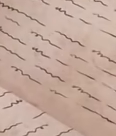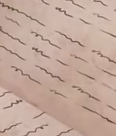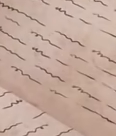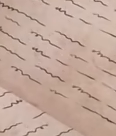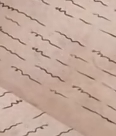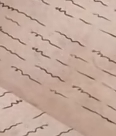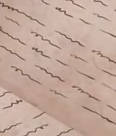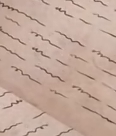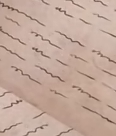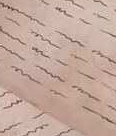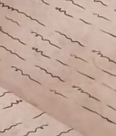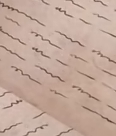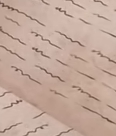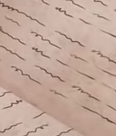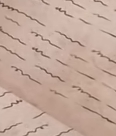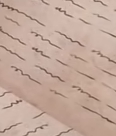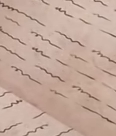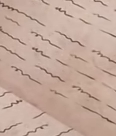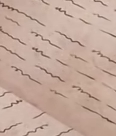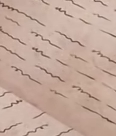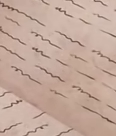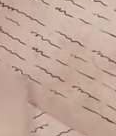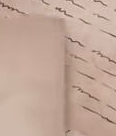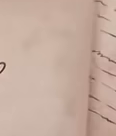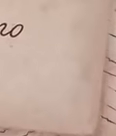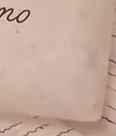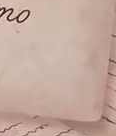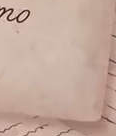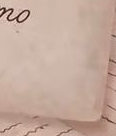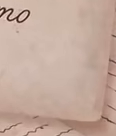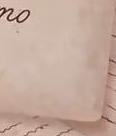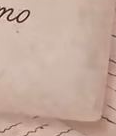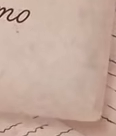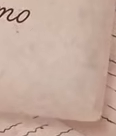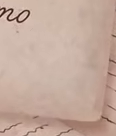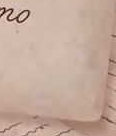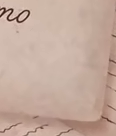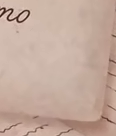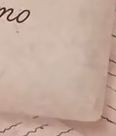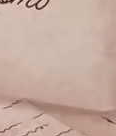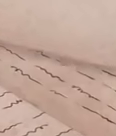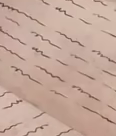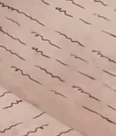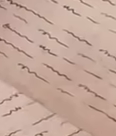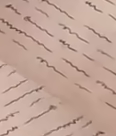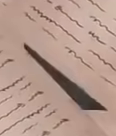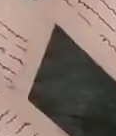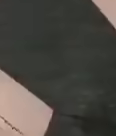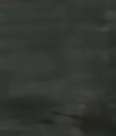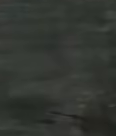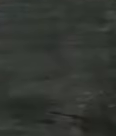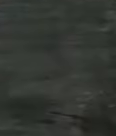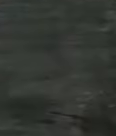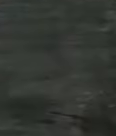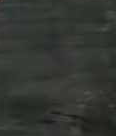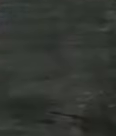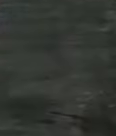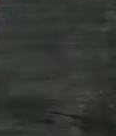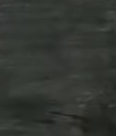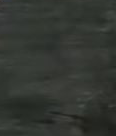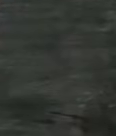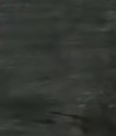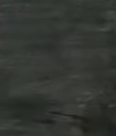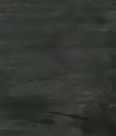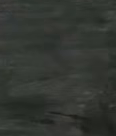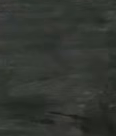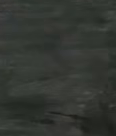legado. Sus yarabíes retrataron en cantos el sentimentalismo y populismo propio del pueblo andino, desarrollando por primera vez